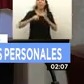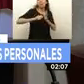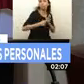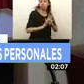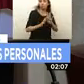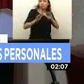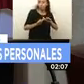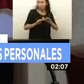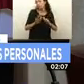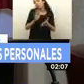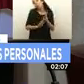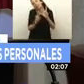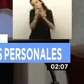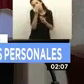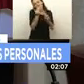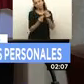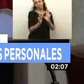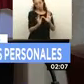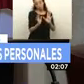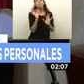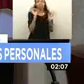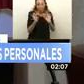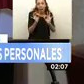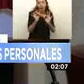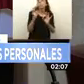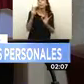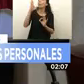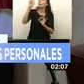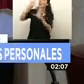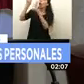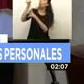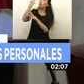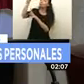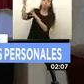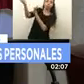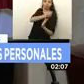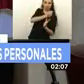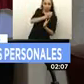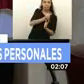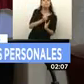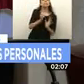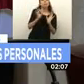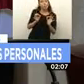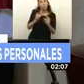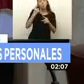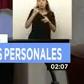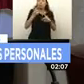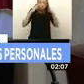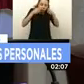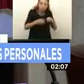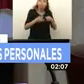financiero saben que se quedó con la plata de los bancos sino fundamentalmente a través de la generación de trabajo y de la